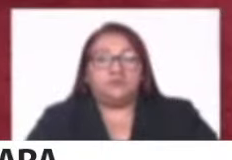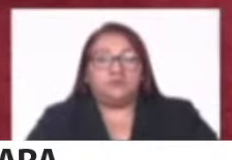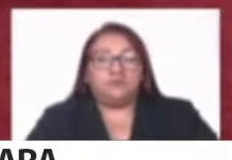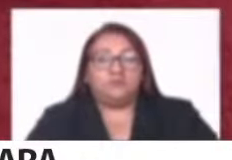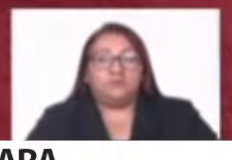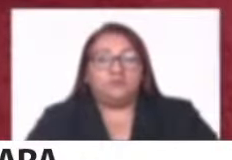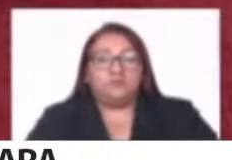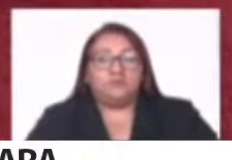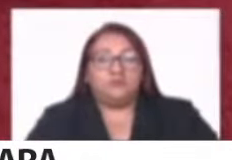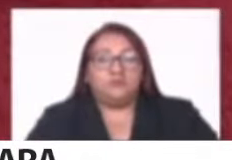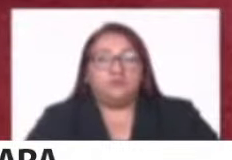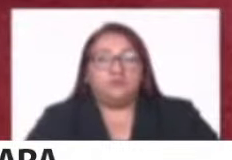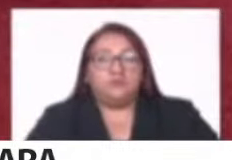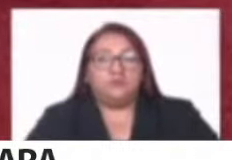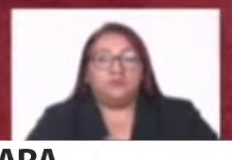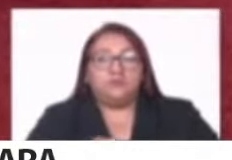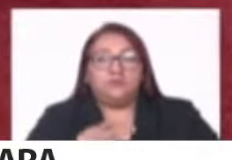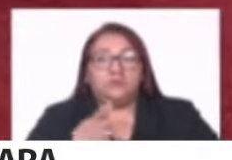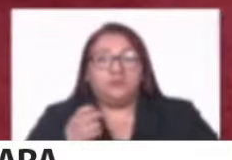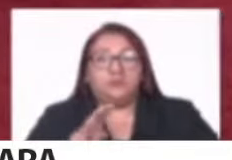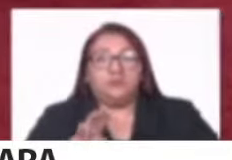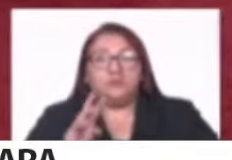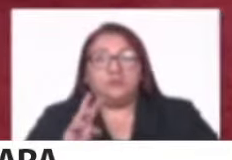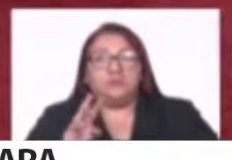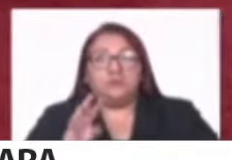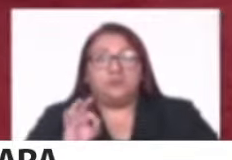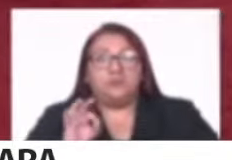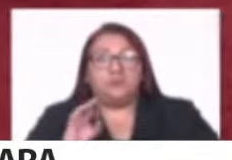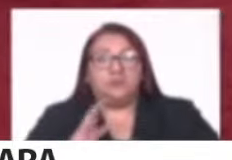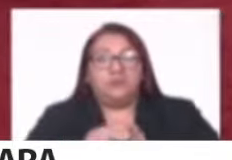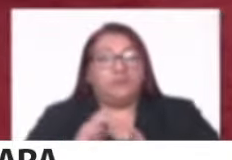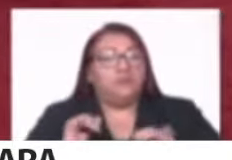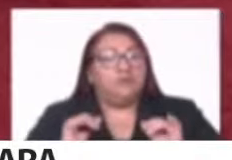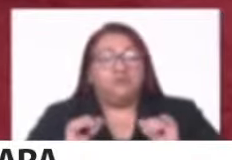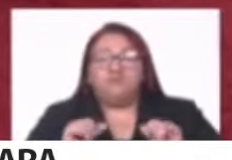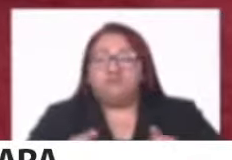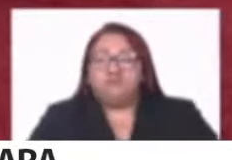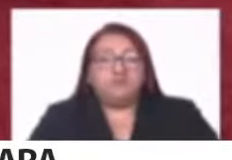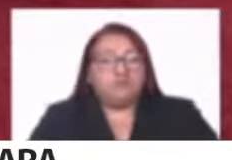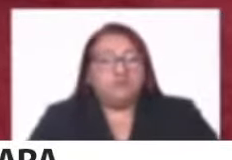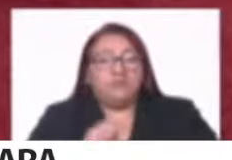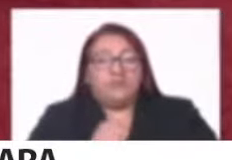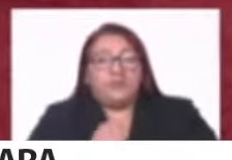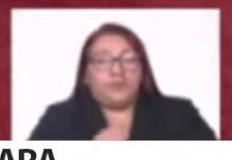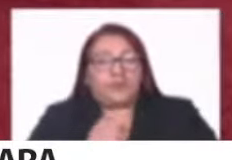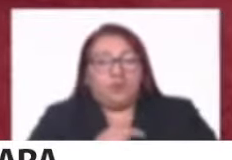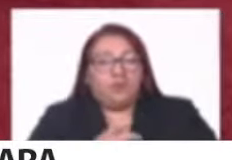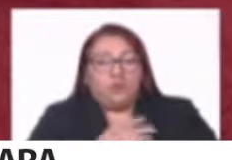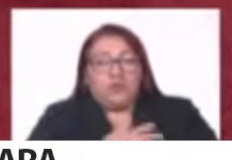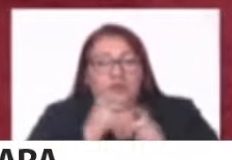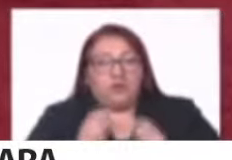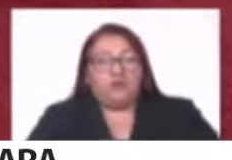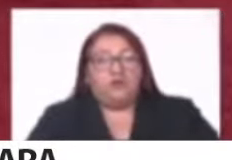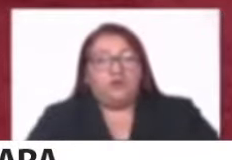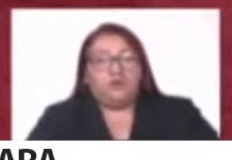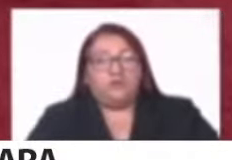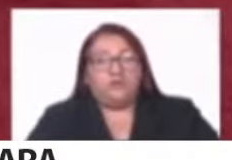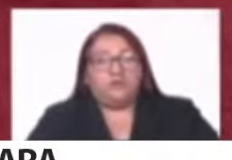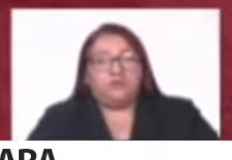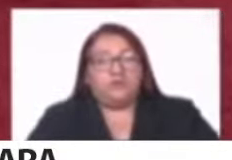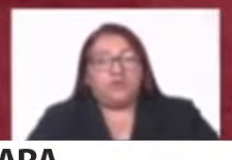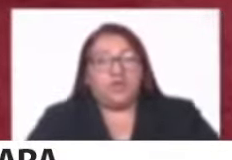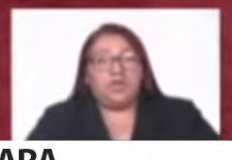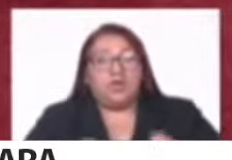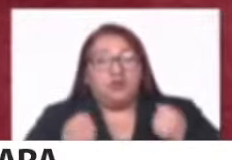también 1.249 millones de soles, los mismos que se priorizarán para las tareas de prevención y control. La